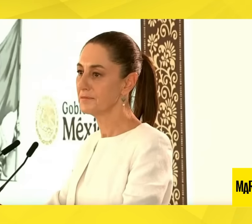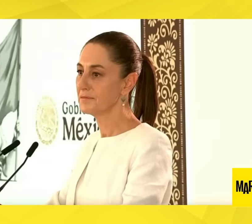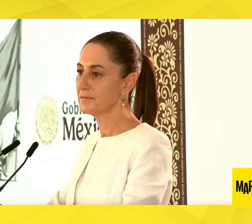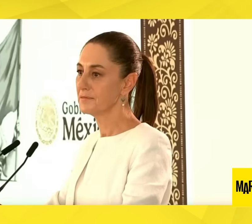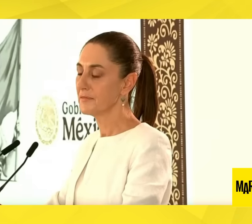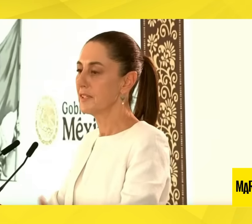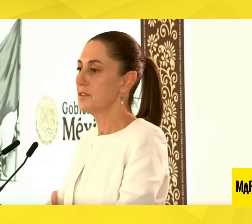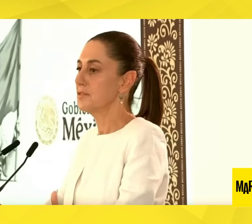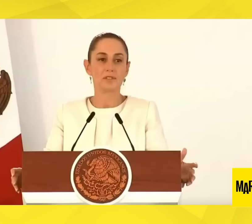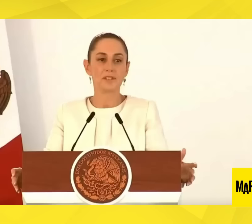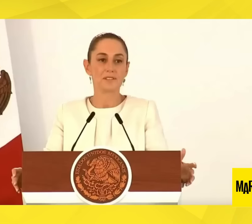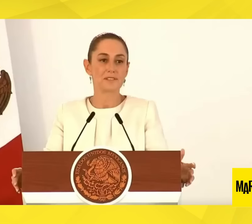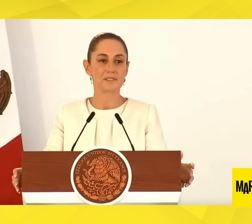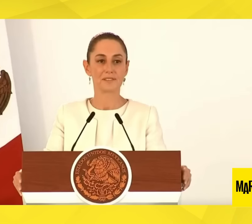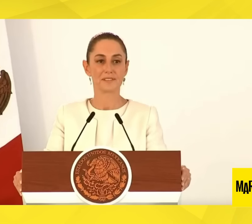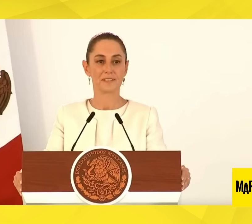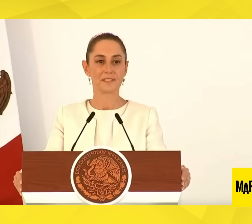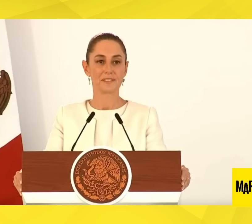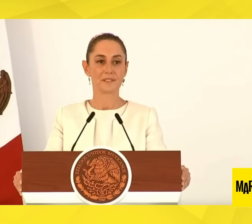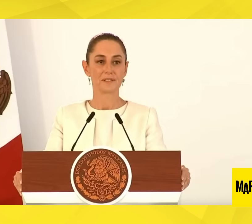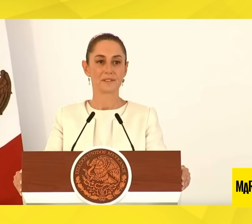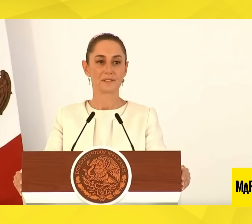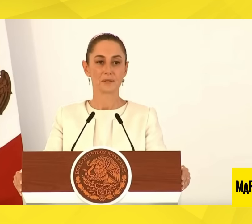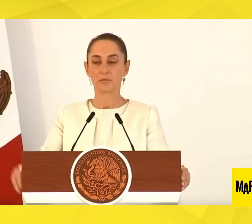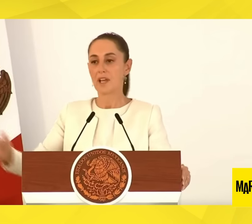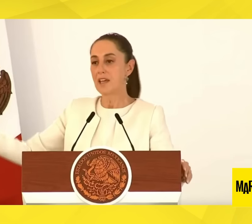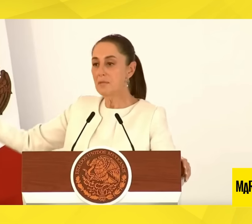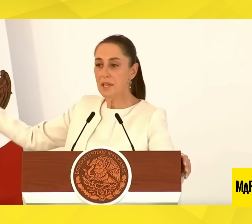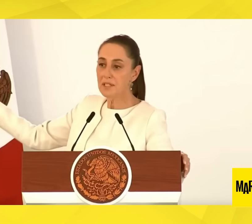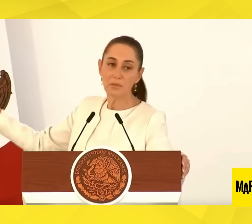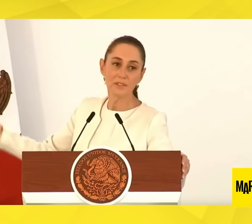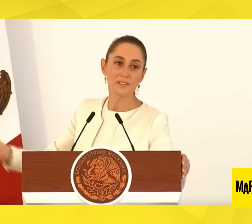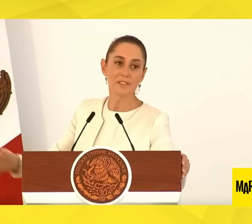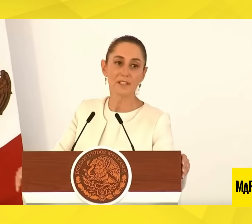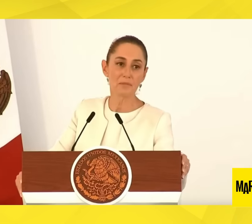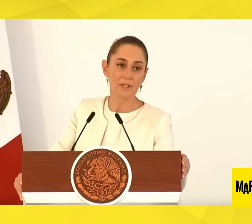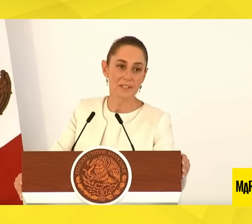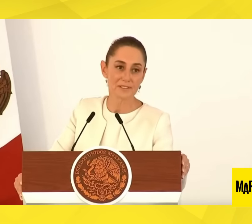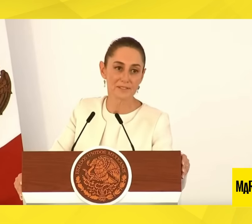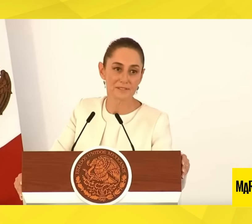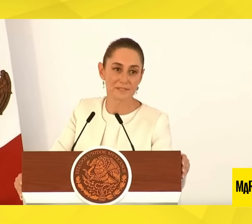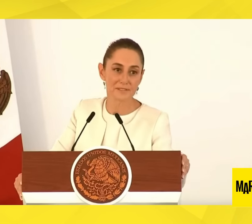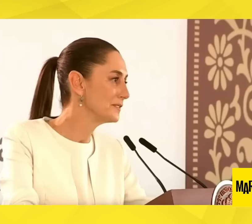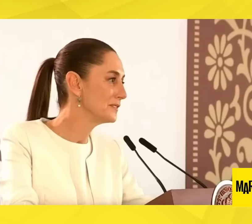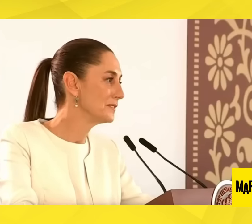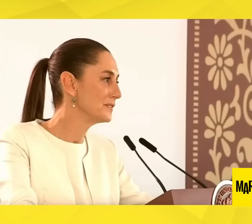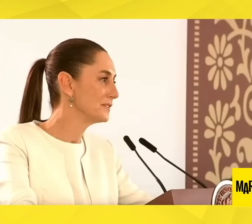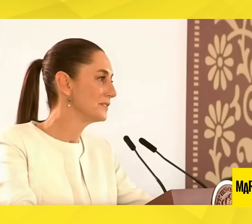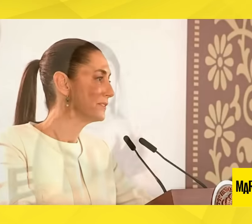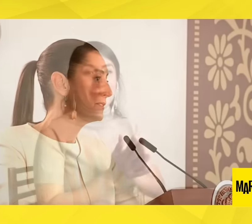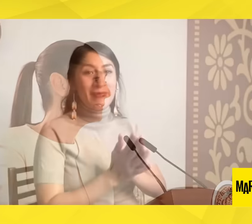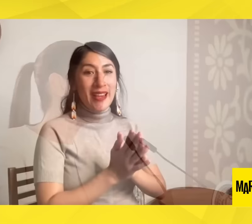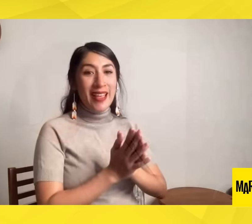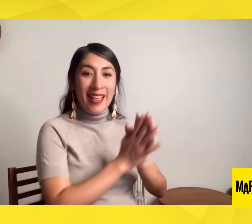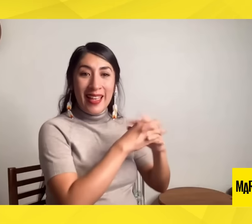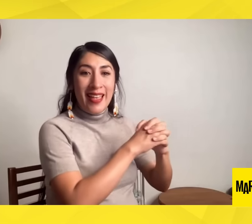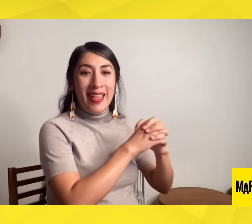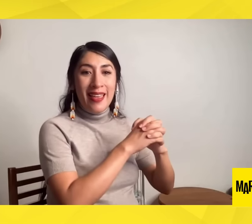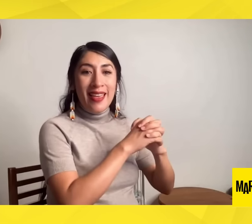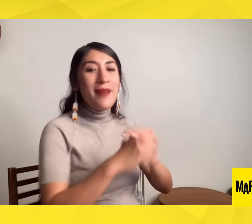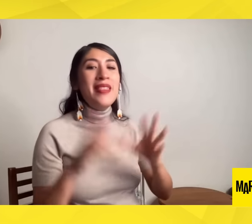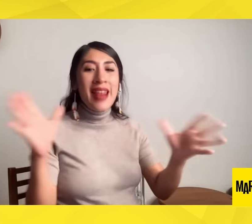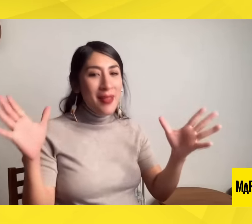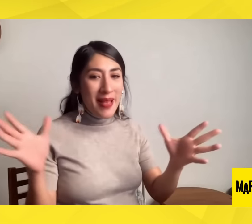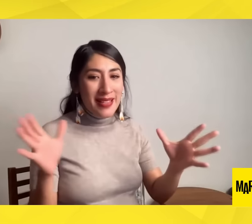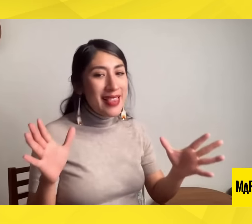país entonces de ahí viene Pues esta campaña